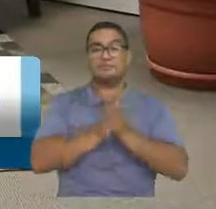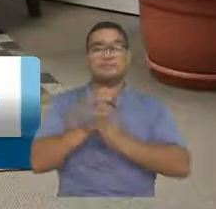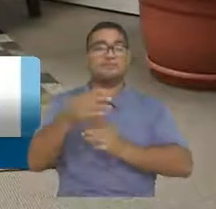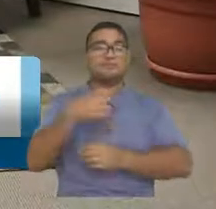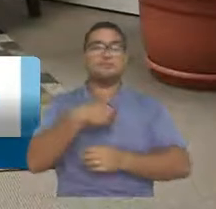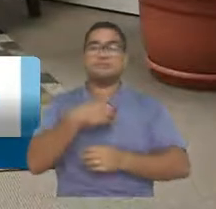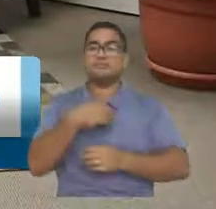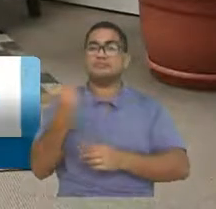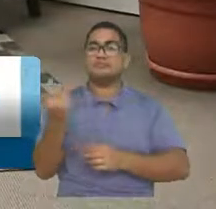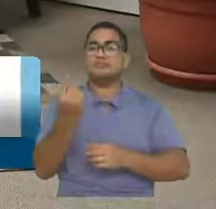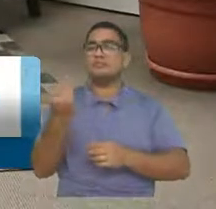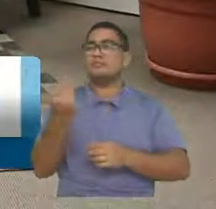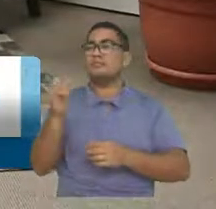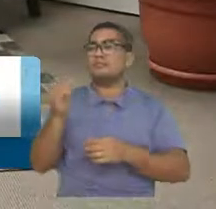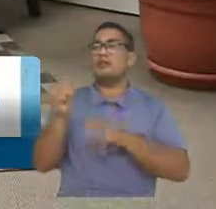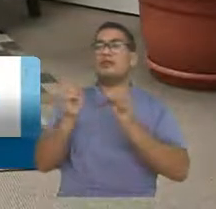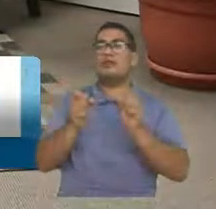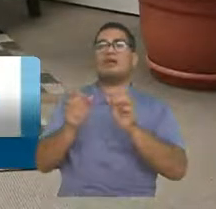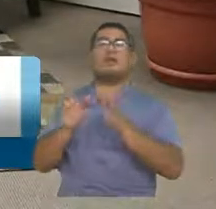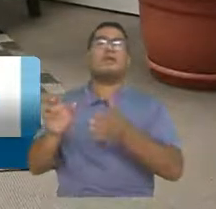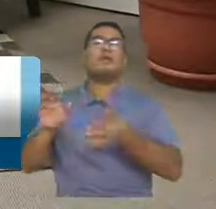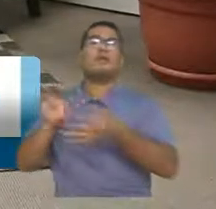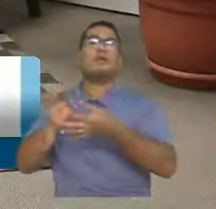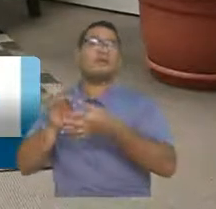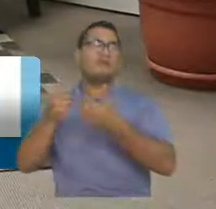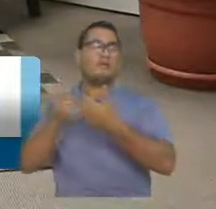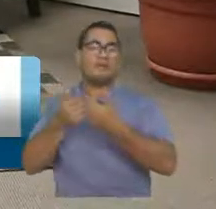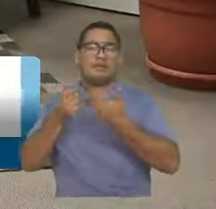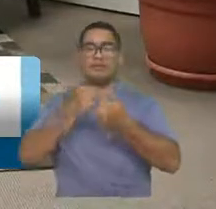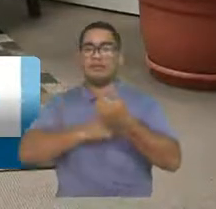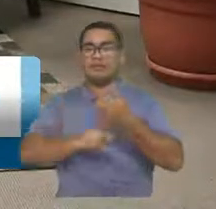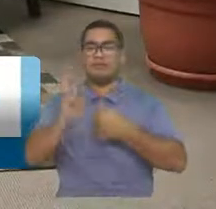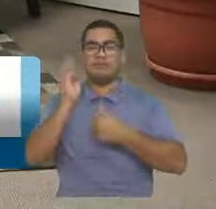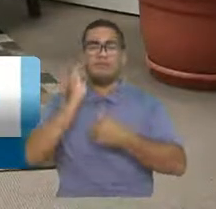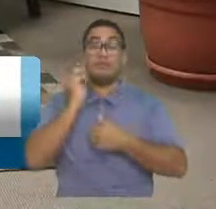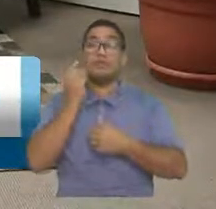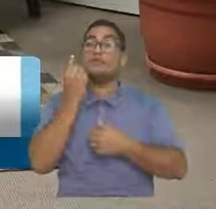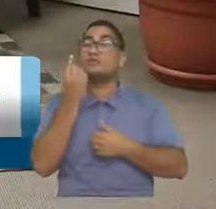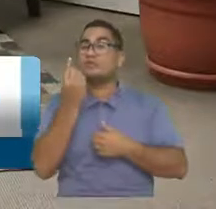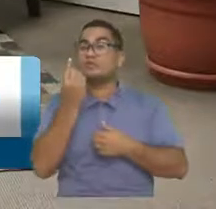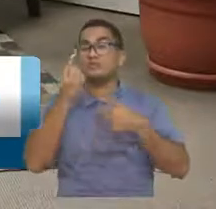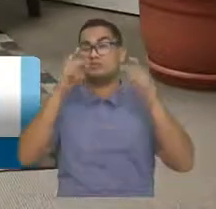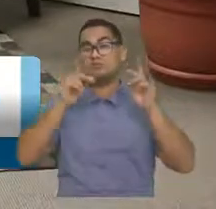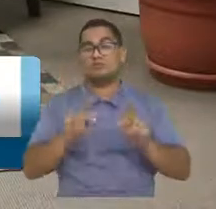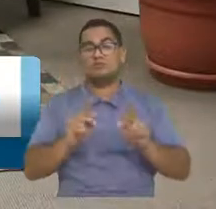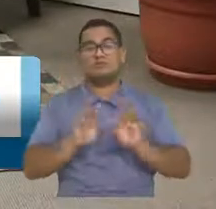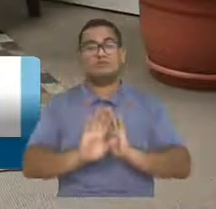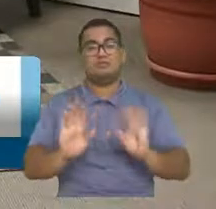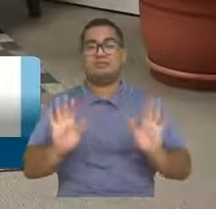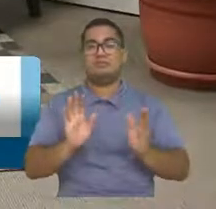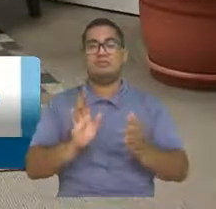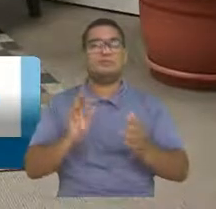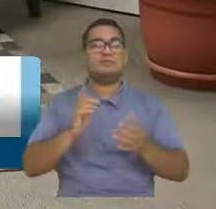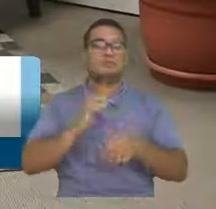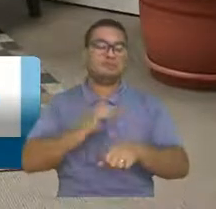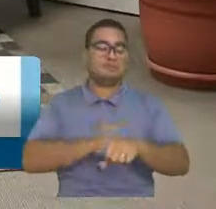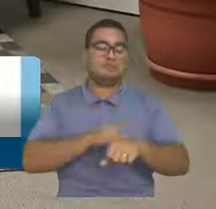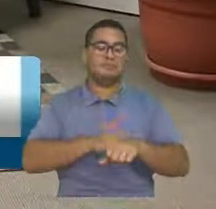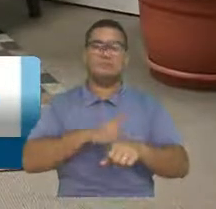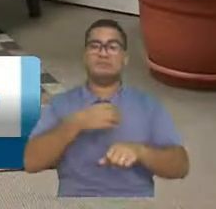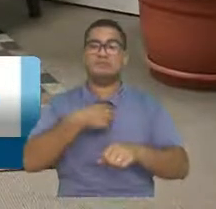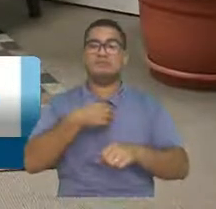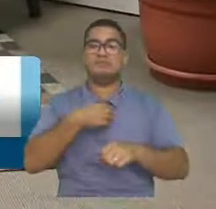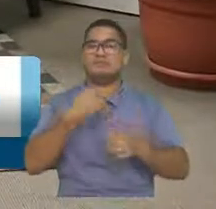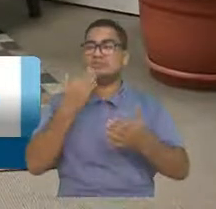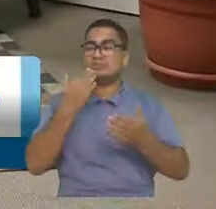no es el compañero, ni la compañera, ni los hijos, ni la mamá, es uno. Así es, hay que darse un tiempo para uno. Así es.